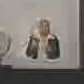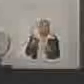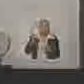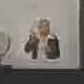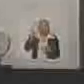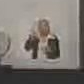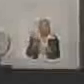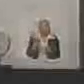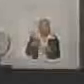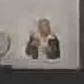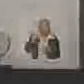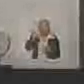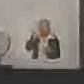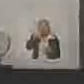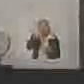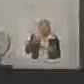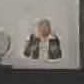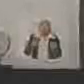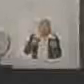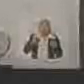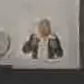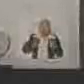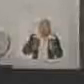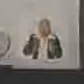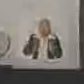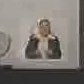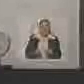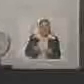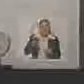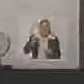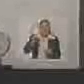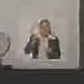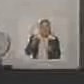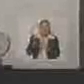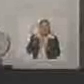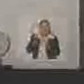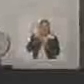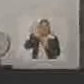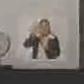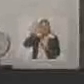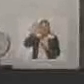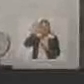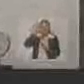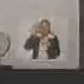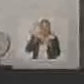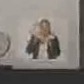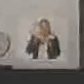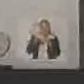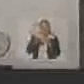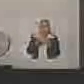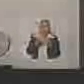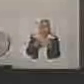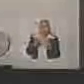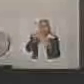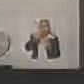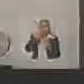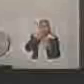que quiero es que vivas de manera tranquilo. Las 800 construcciones que se están desarrollando en nuestra demarcación han venido